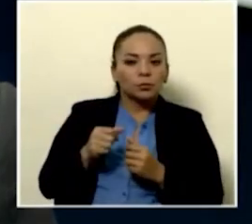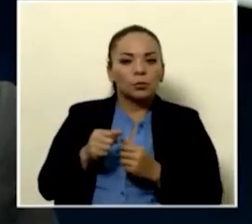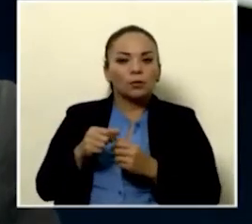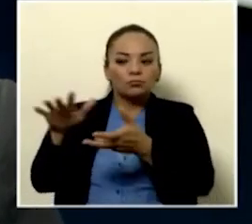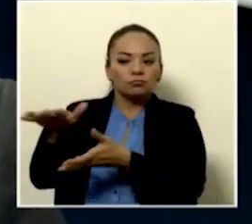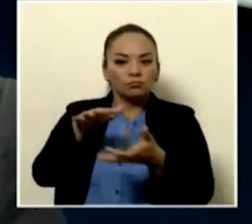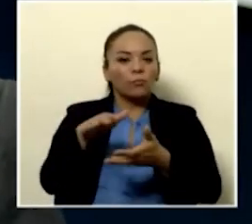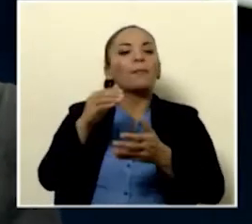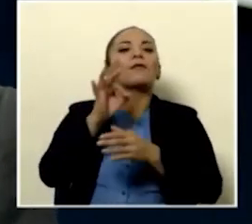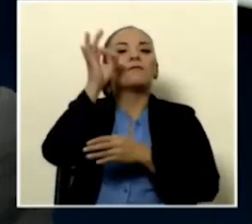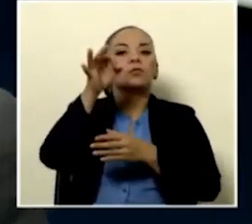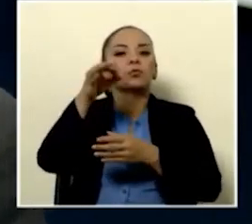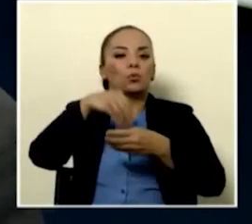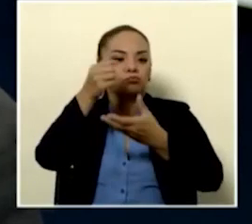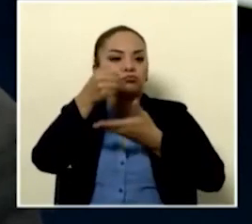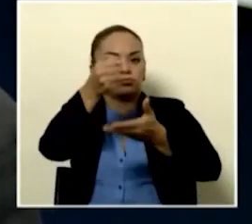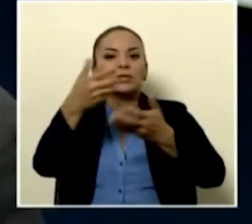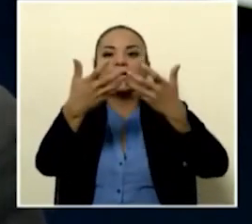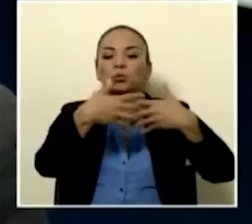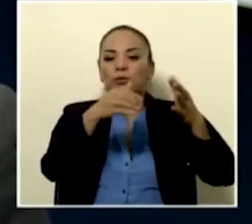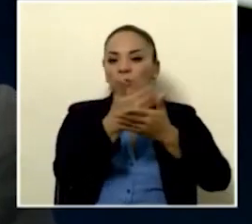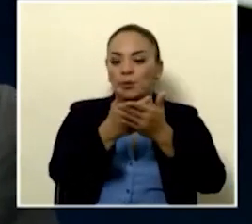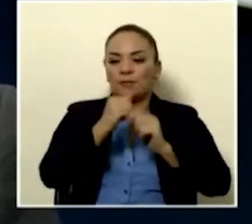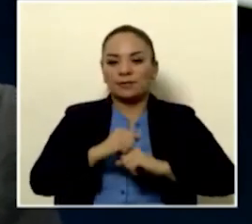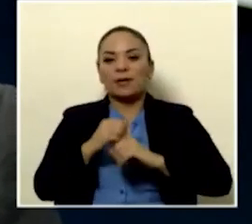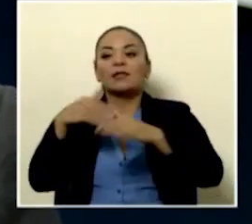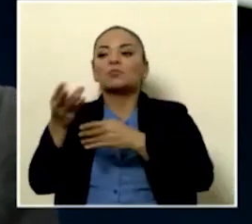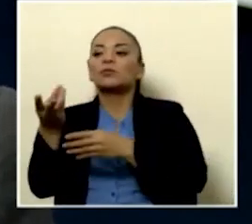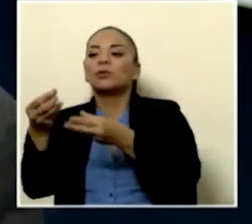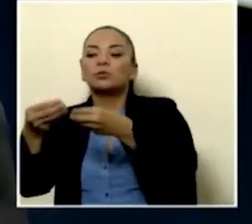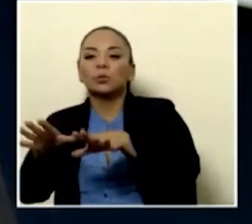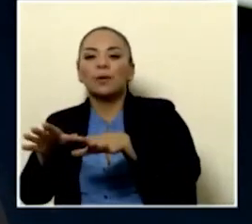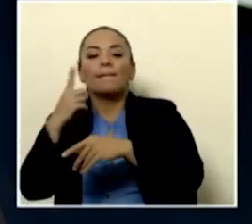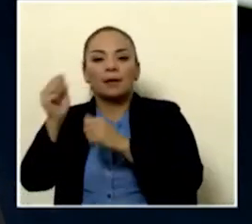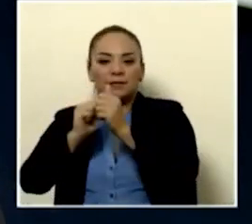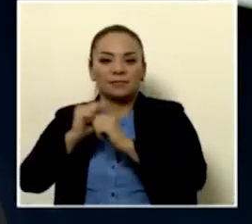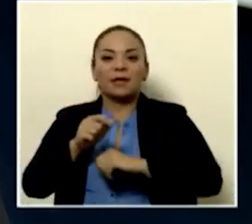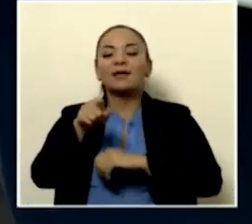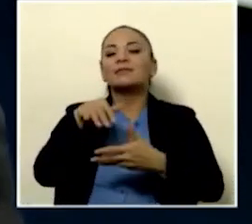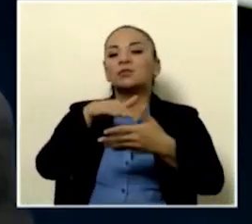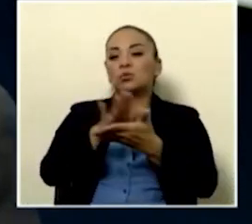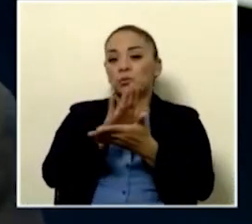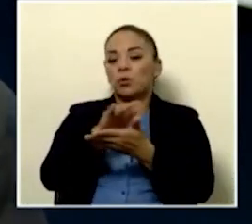para nuevas industrias y cuánto sería el remanente que estaría subastándose. Ese estudio estaría para el 14 de